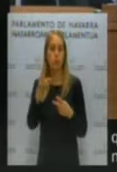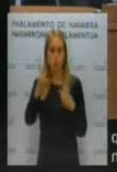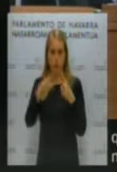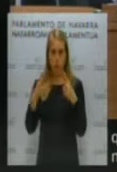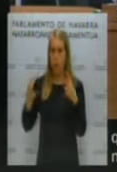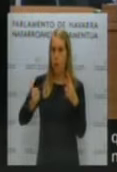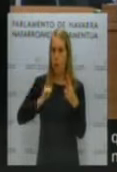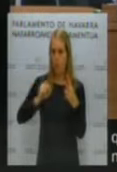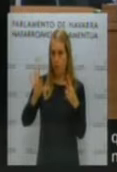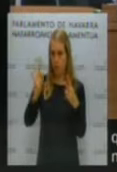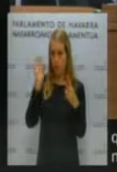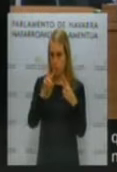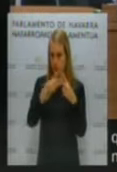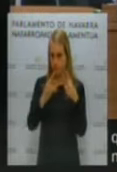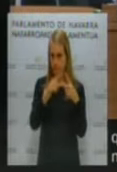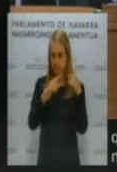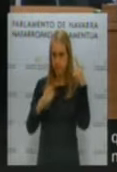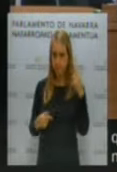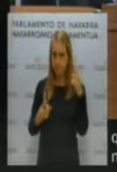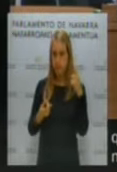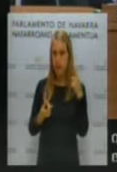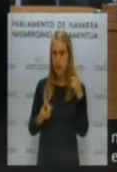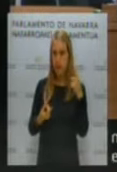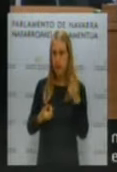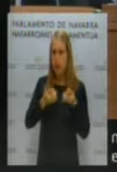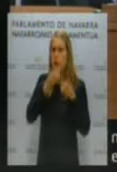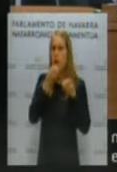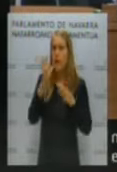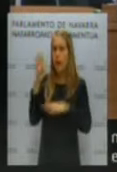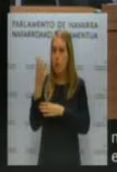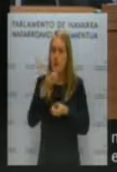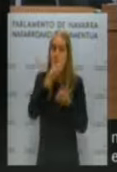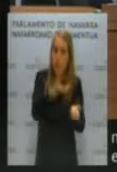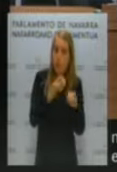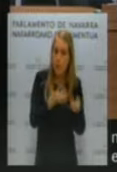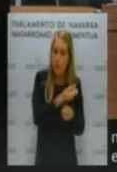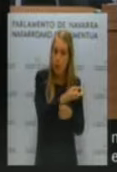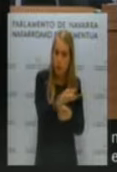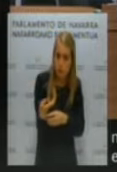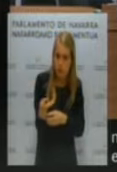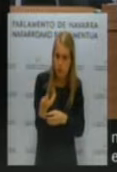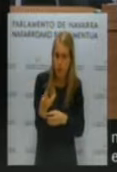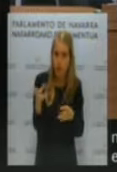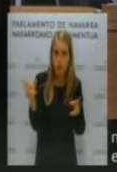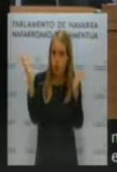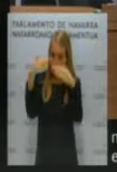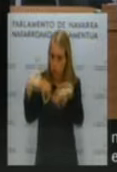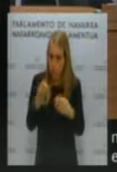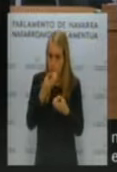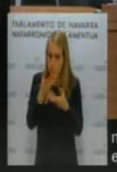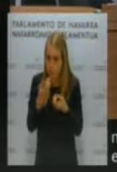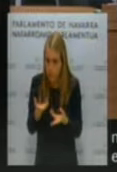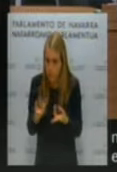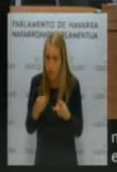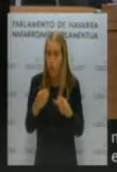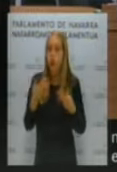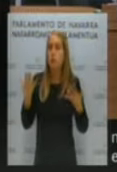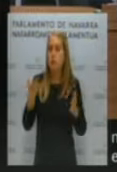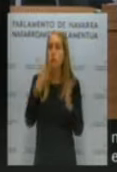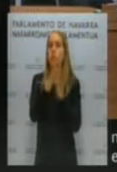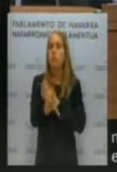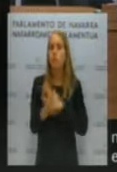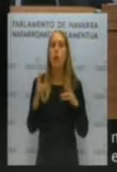señora Barcos. Usted da una información a Gero Abay que no tiene el resto de los grupos y por tanto podríamos hablar de que es una especie